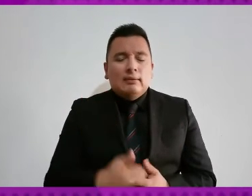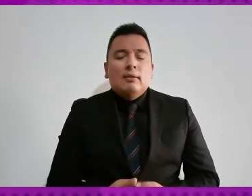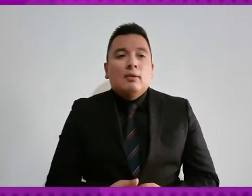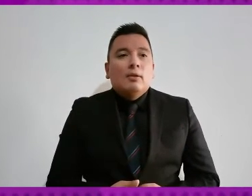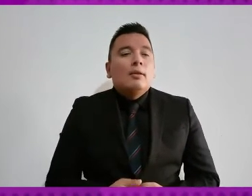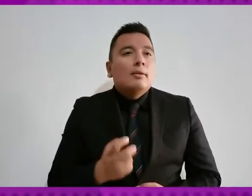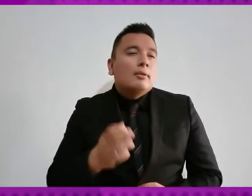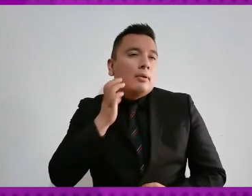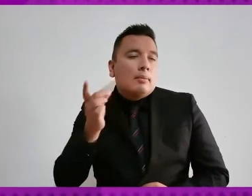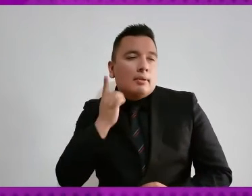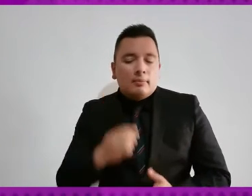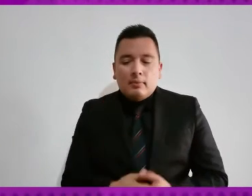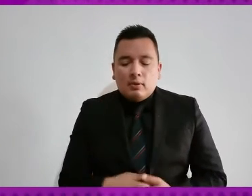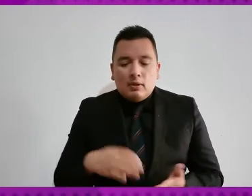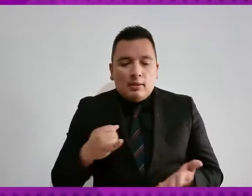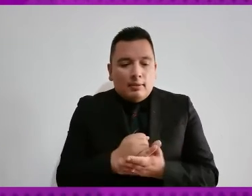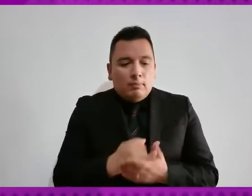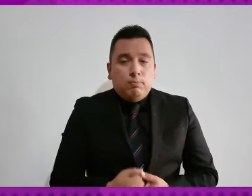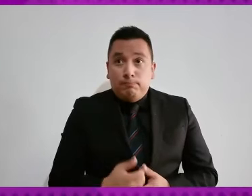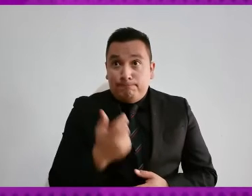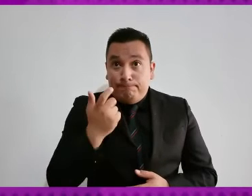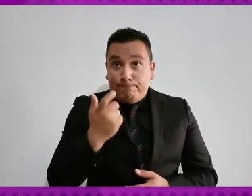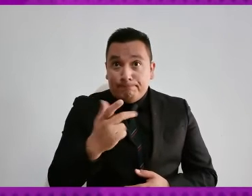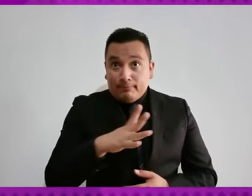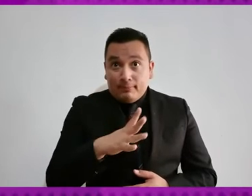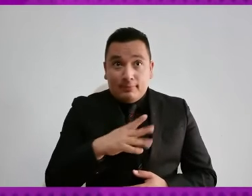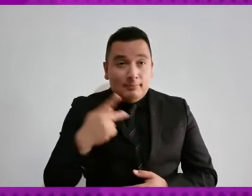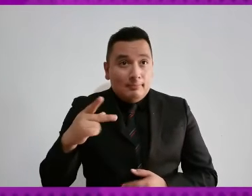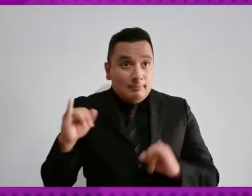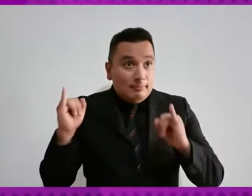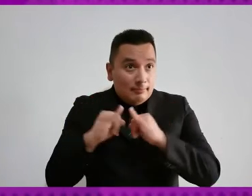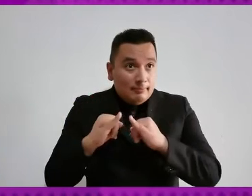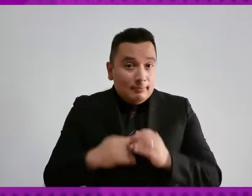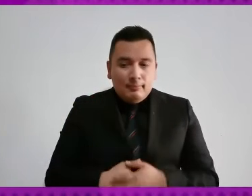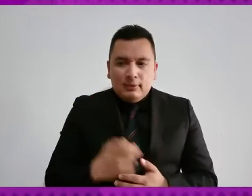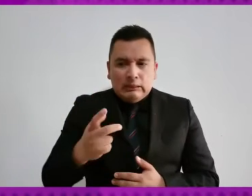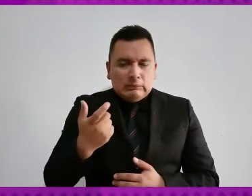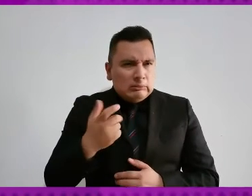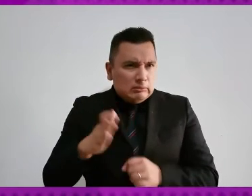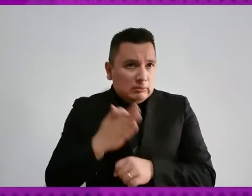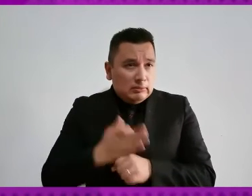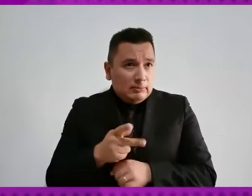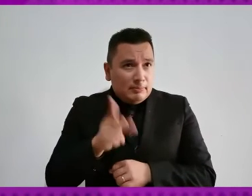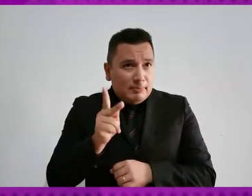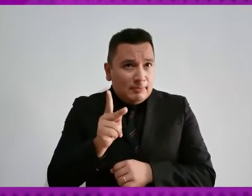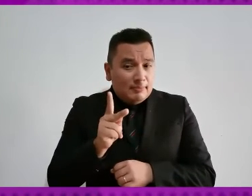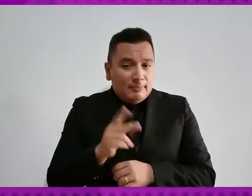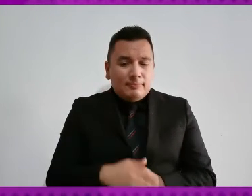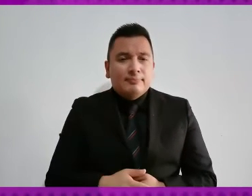la Cámara de Diputados determinó que los recursos que tenía la institución eran suficientes, sin